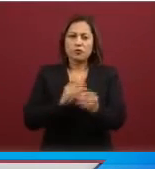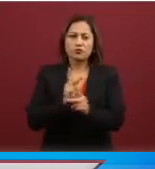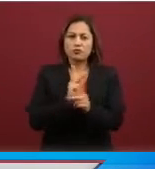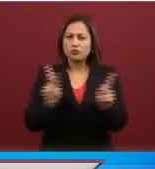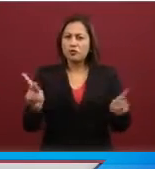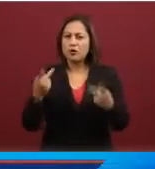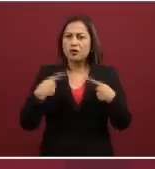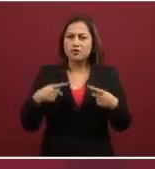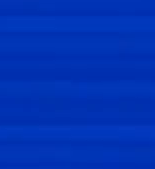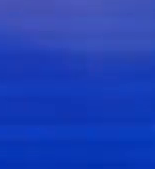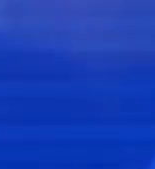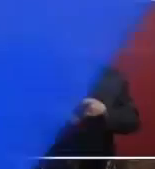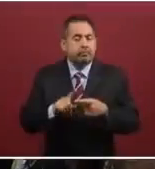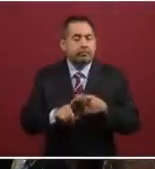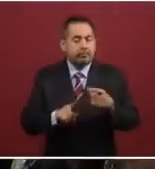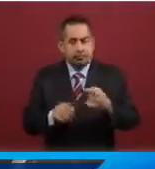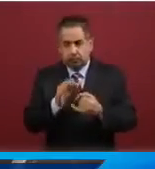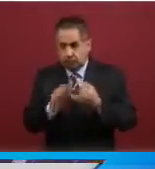religiosa o por su origen.